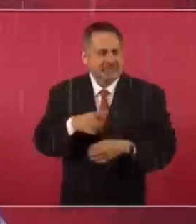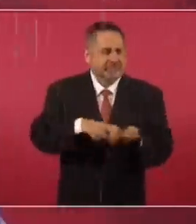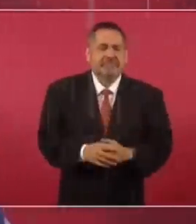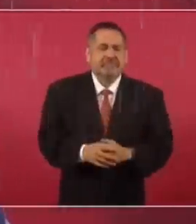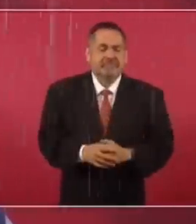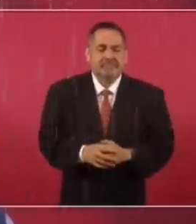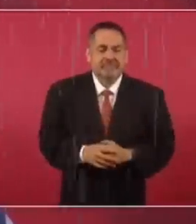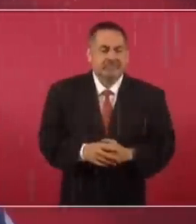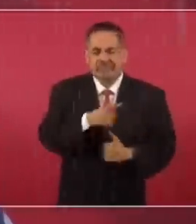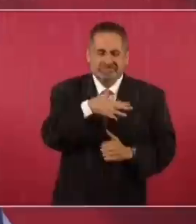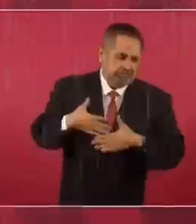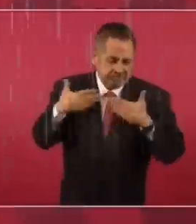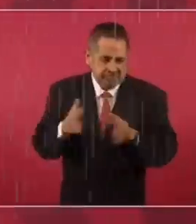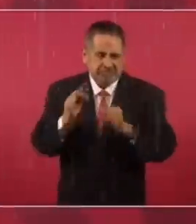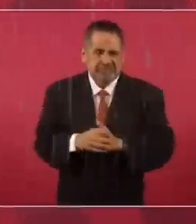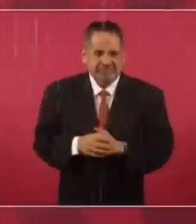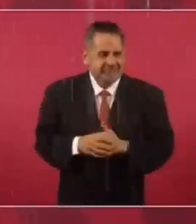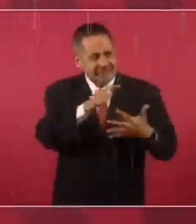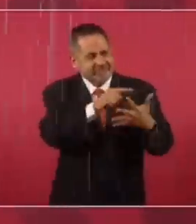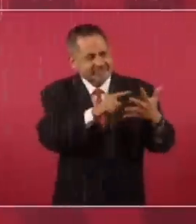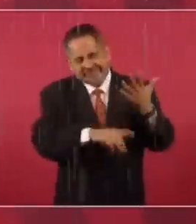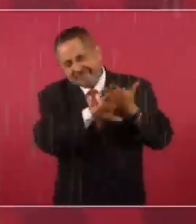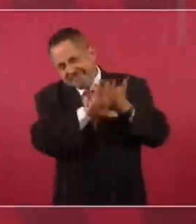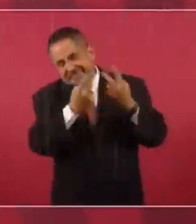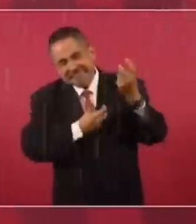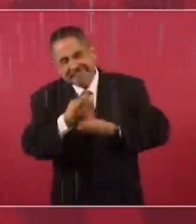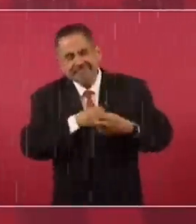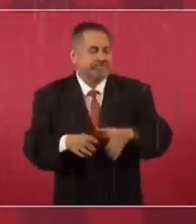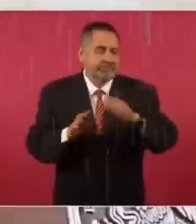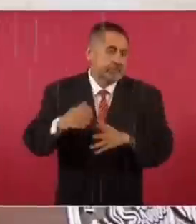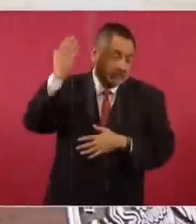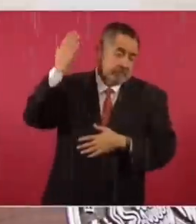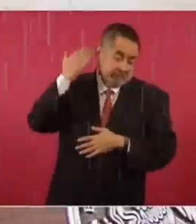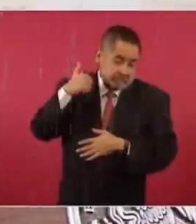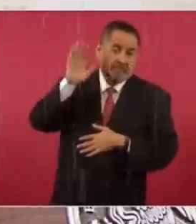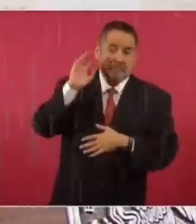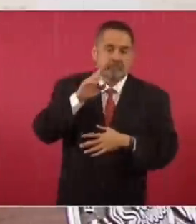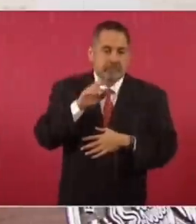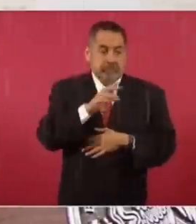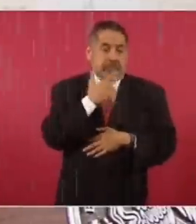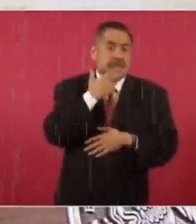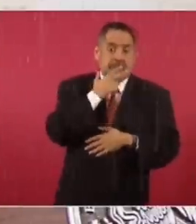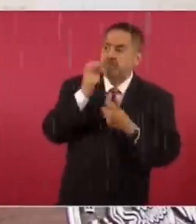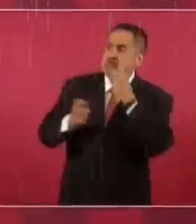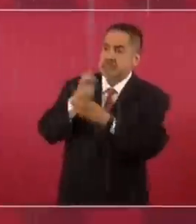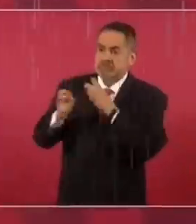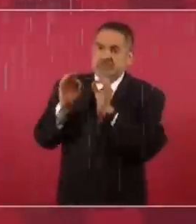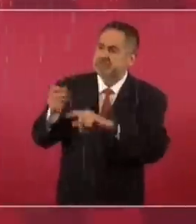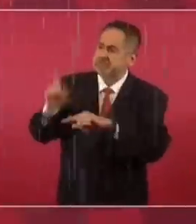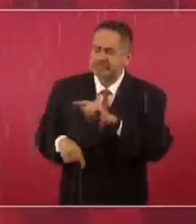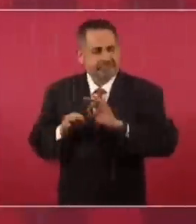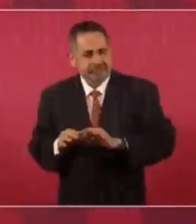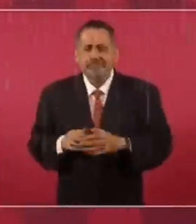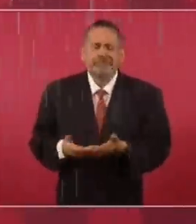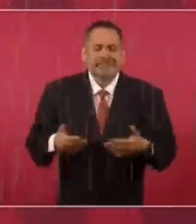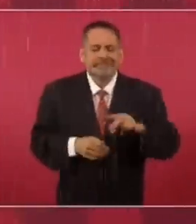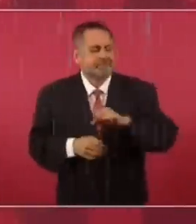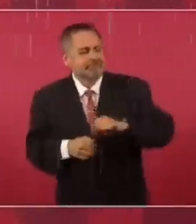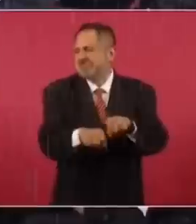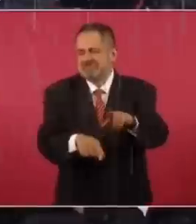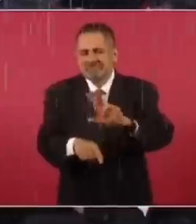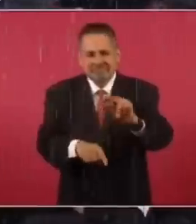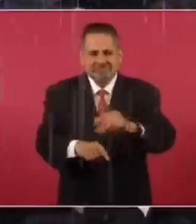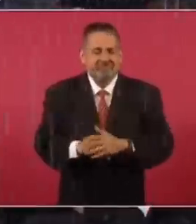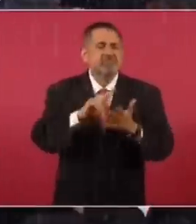Sucias, guerras sucias, y todas esas campañas que en otros tiempos eran muy eficaces, ahora ya no les